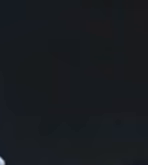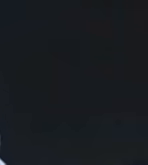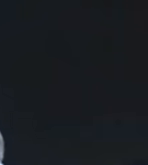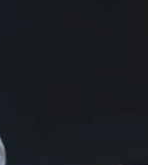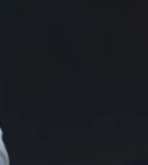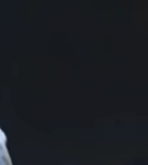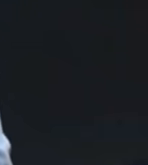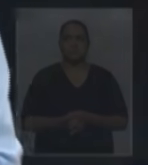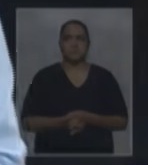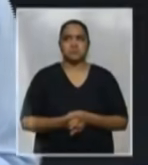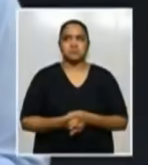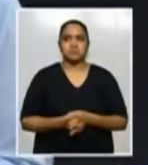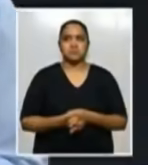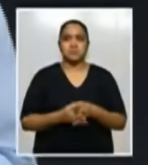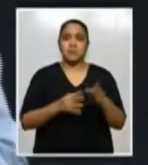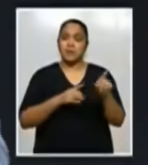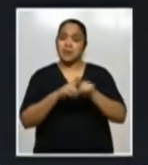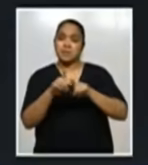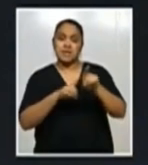Hermanos hondureños,